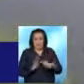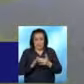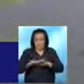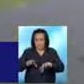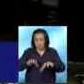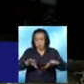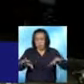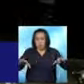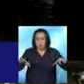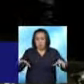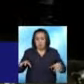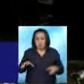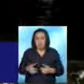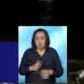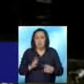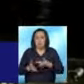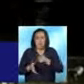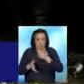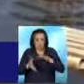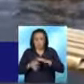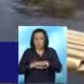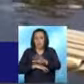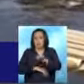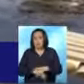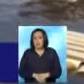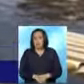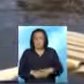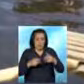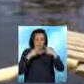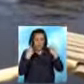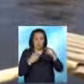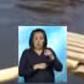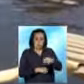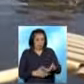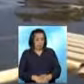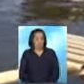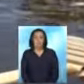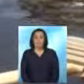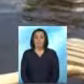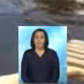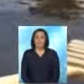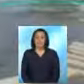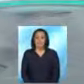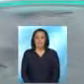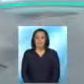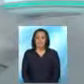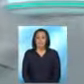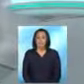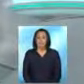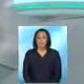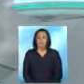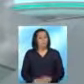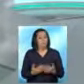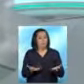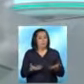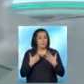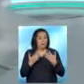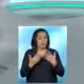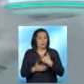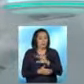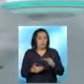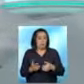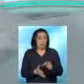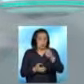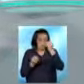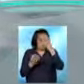humanos ubicados en zonas inundables. Desde Iquitos, esto está pasando. Muy bien, gracias a todos nuestros compañeros